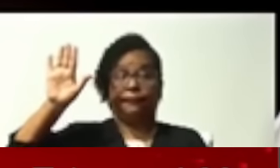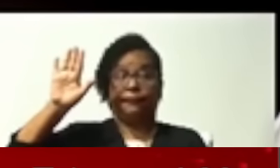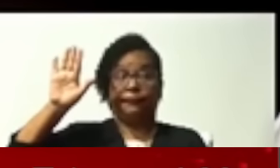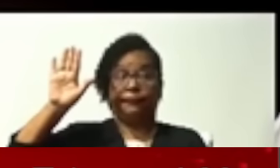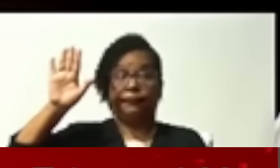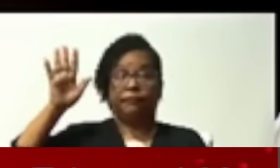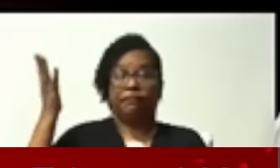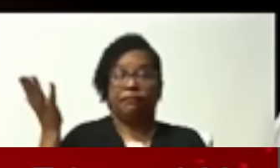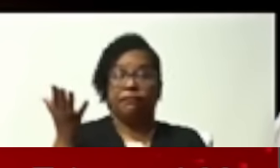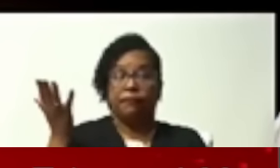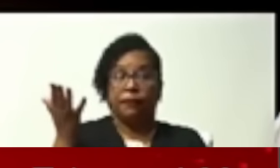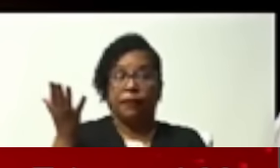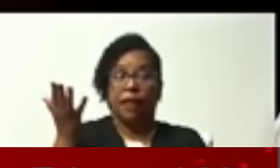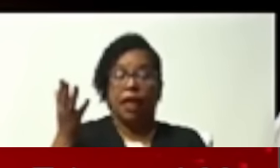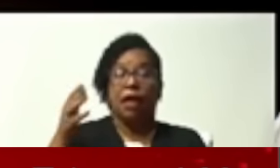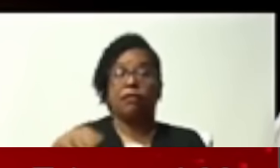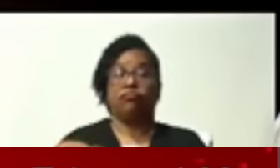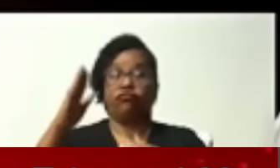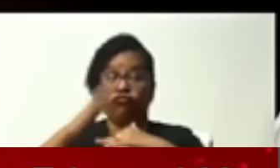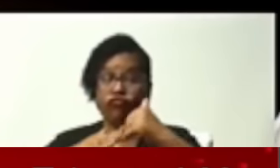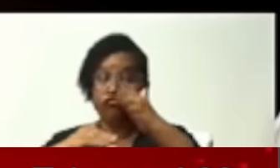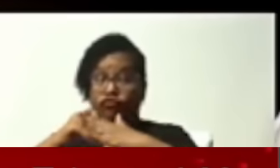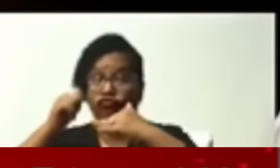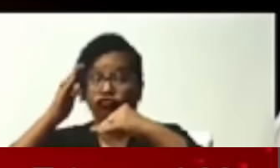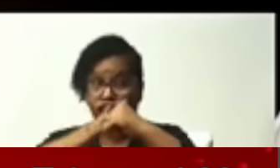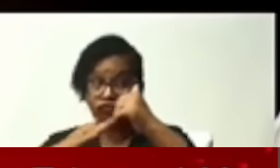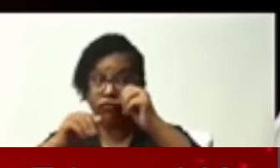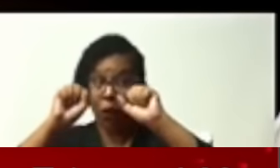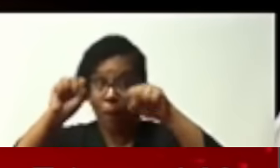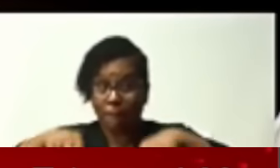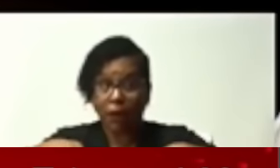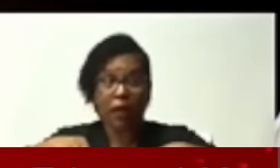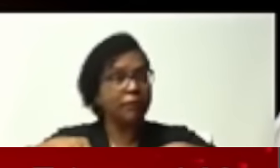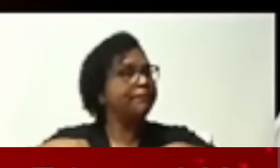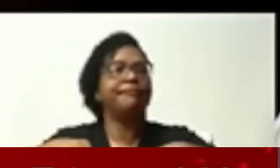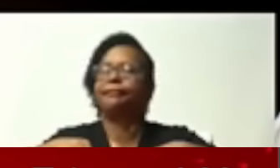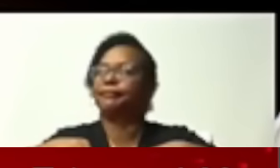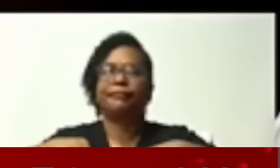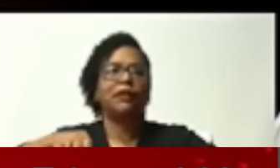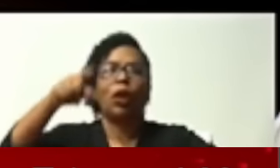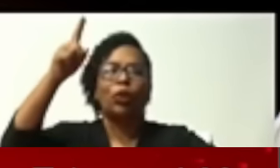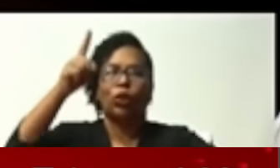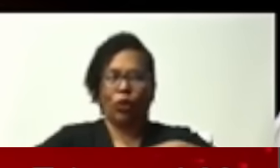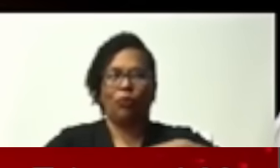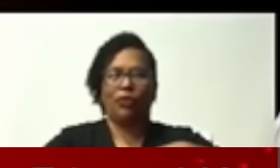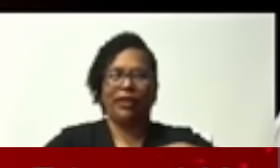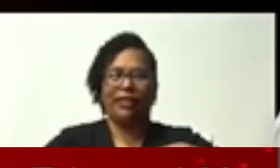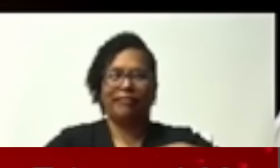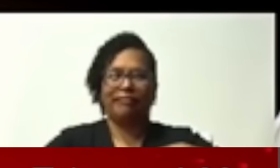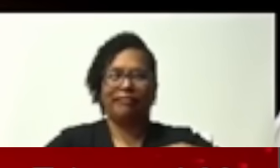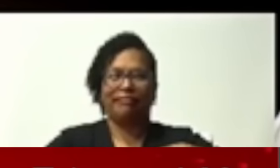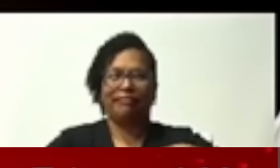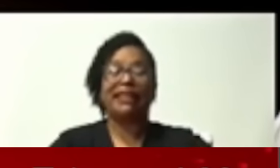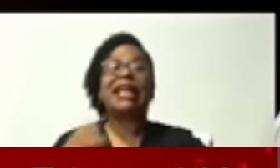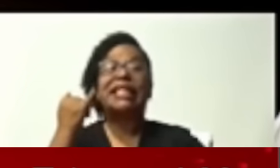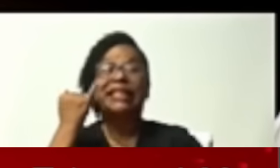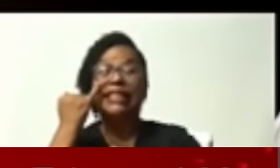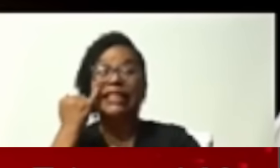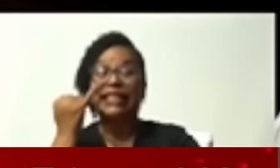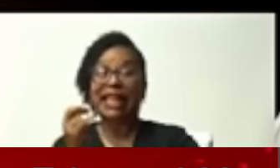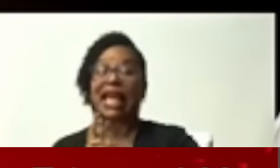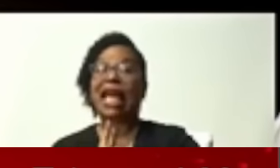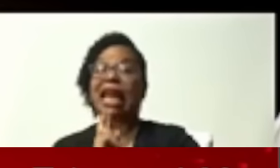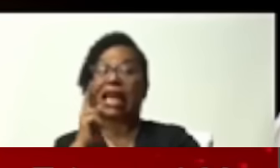ni consentir ninguna obra susceptible de mudar la corriente de aquellas o de alterar el producto de las fuentes de las